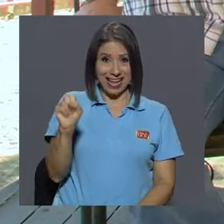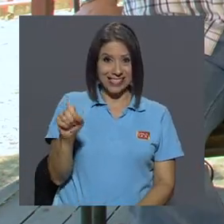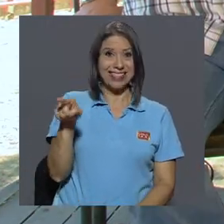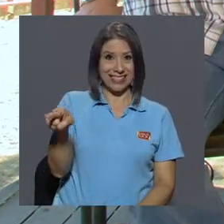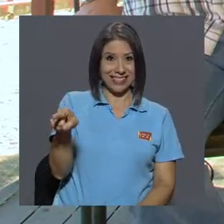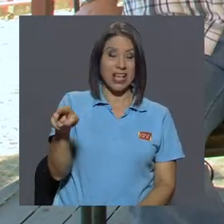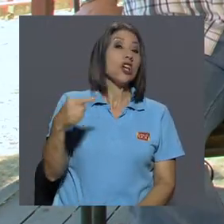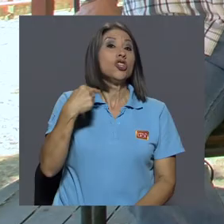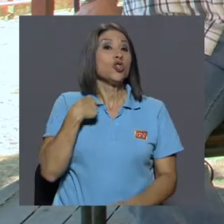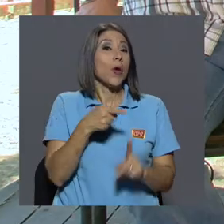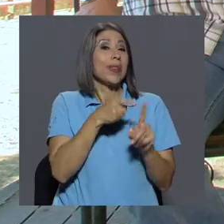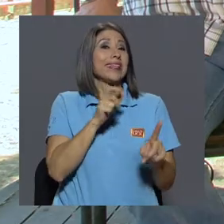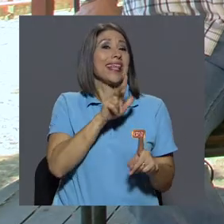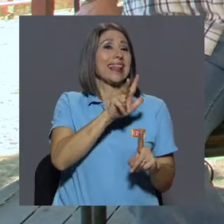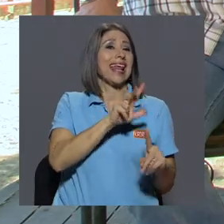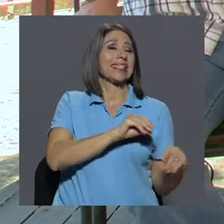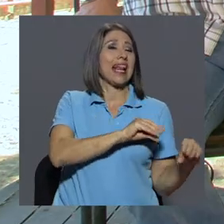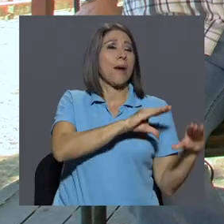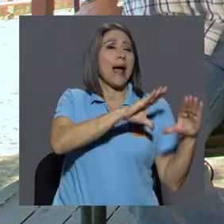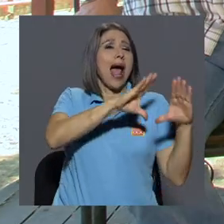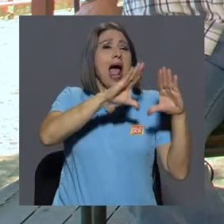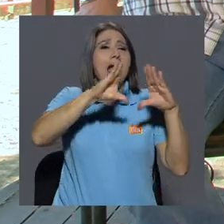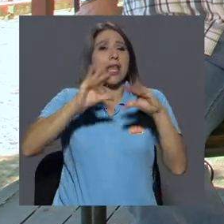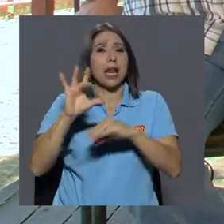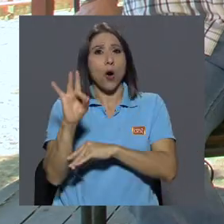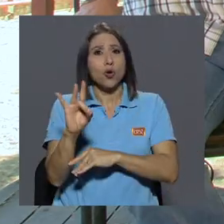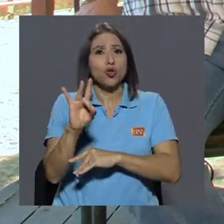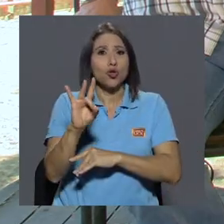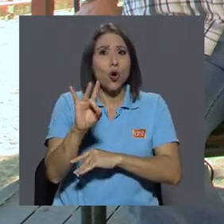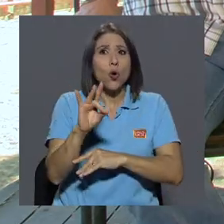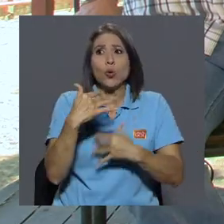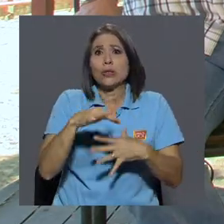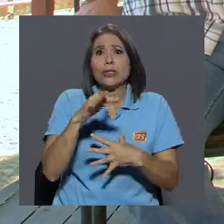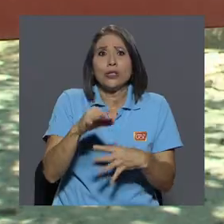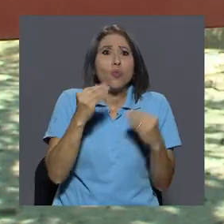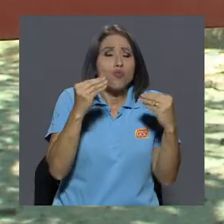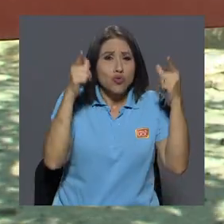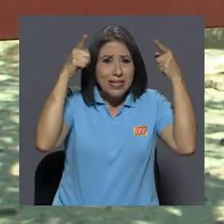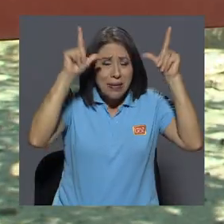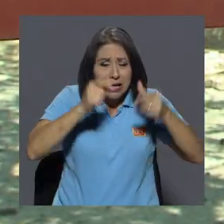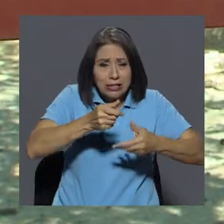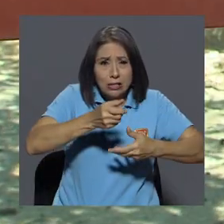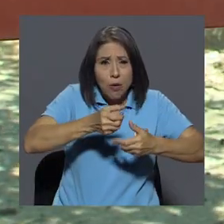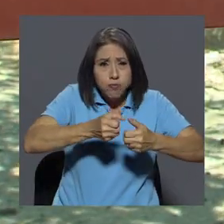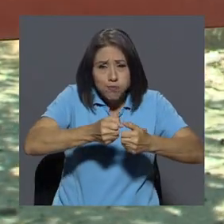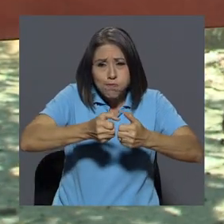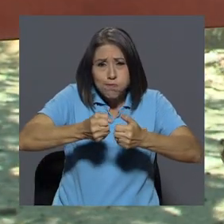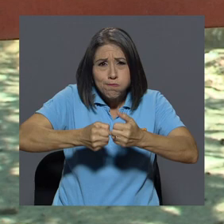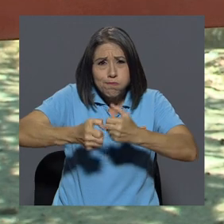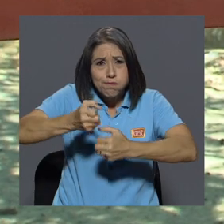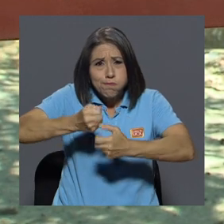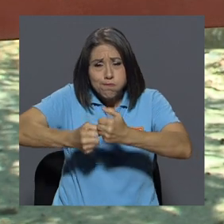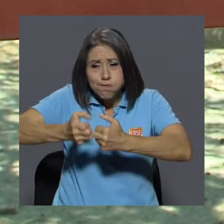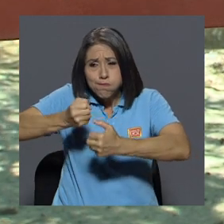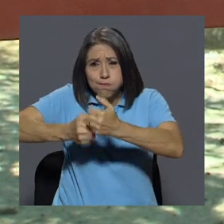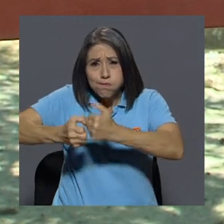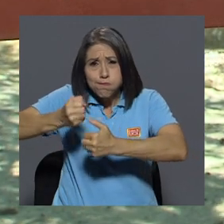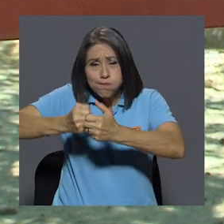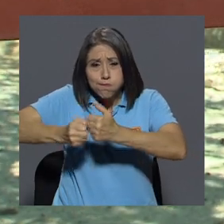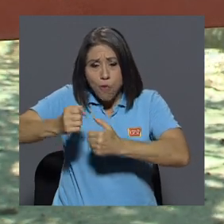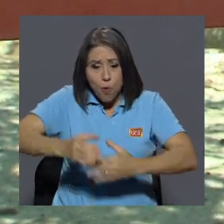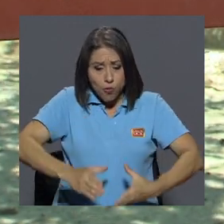vacas de 3 de la mañana a 8 del día. Y luego echaba la leche en los galones y iba a